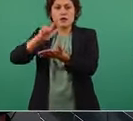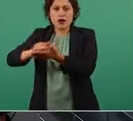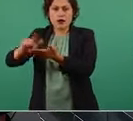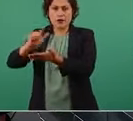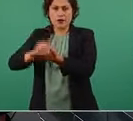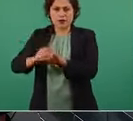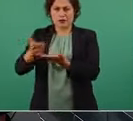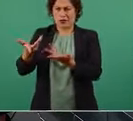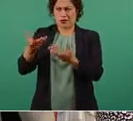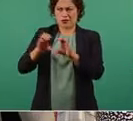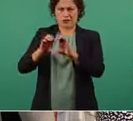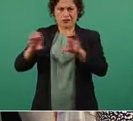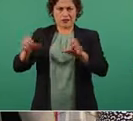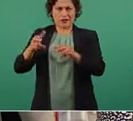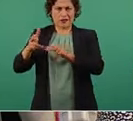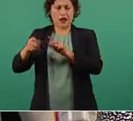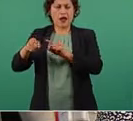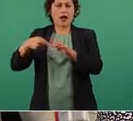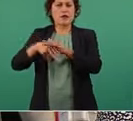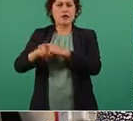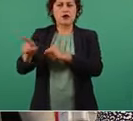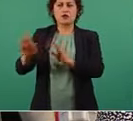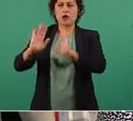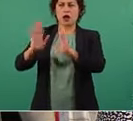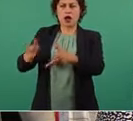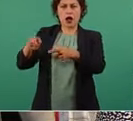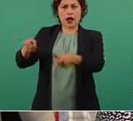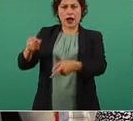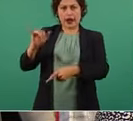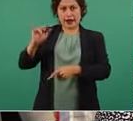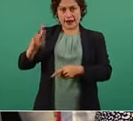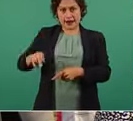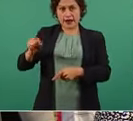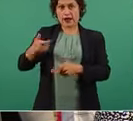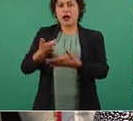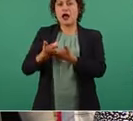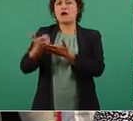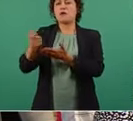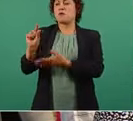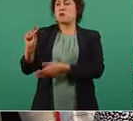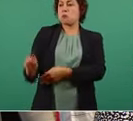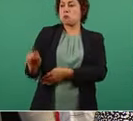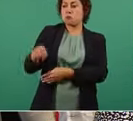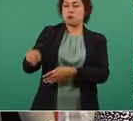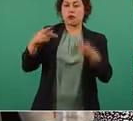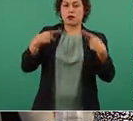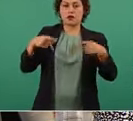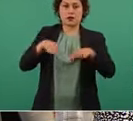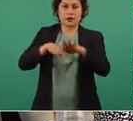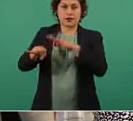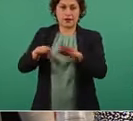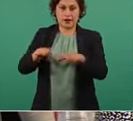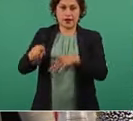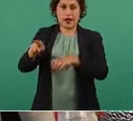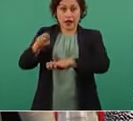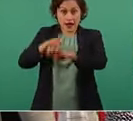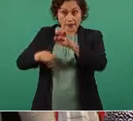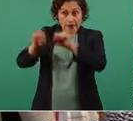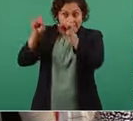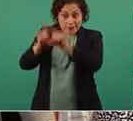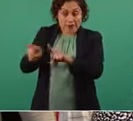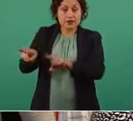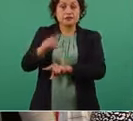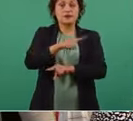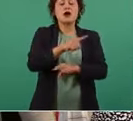parados los trenes y CAF les paga míseros sueldos a los trabajadores del metro y en pesos. La empresa CAF es la misma del Tren